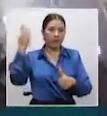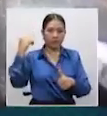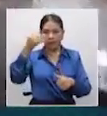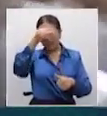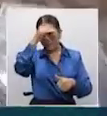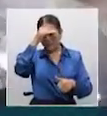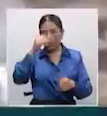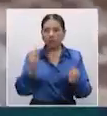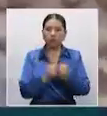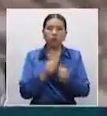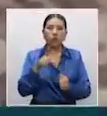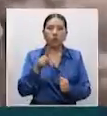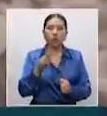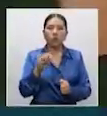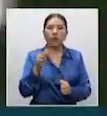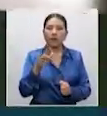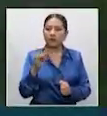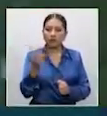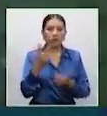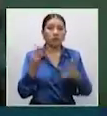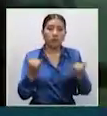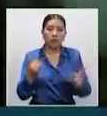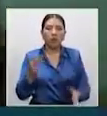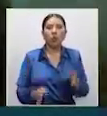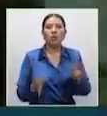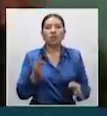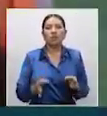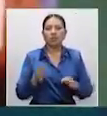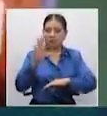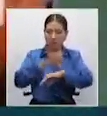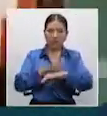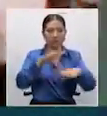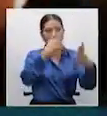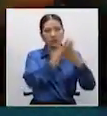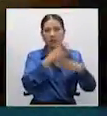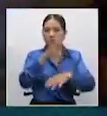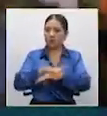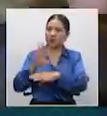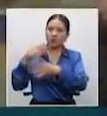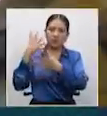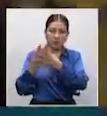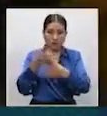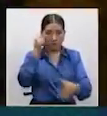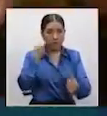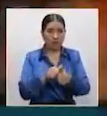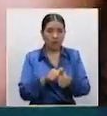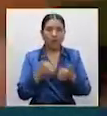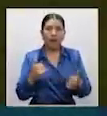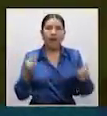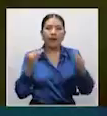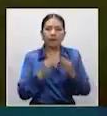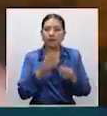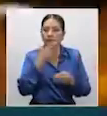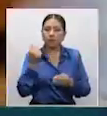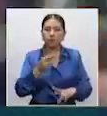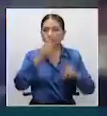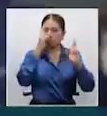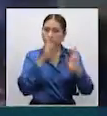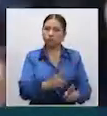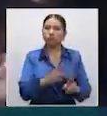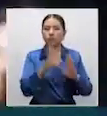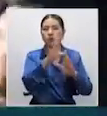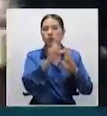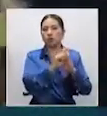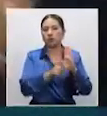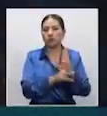y Marco Antonio Pumari, ambos son procesados y se encuentran detenidos en diferentes centros penitenciarios, por lo que en el marco del respeto a la Constitución Política